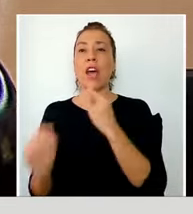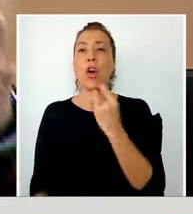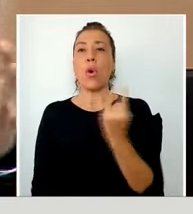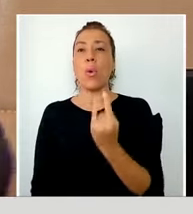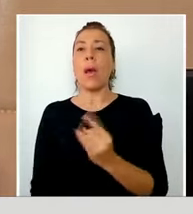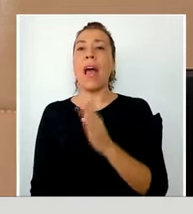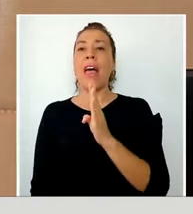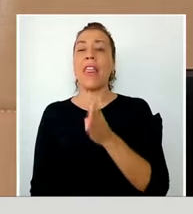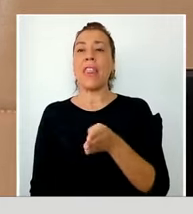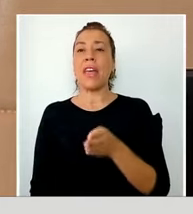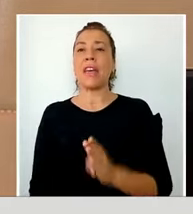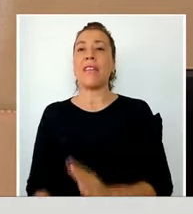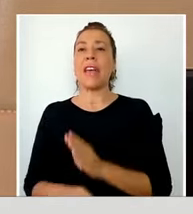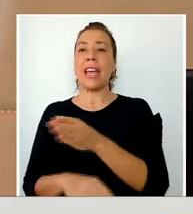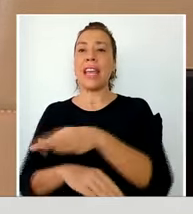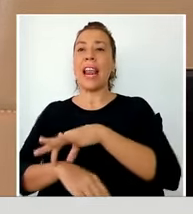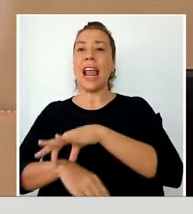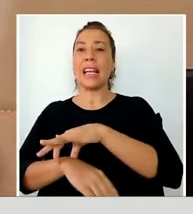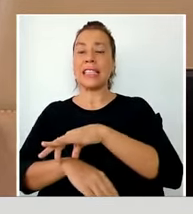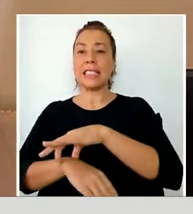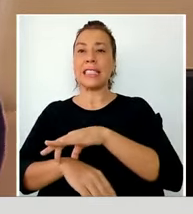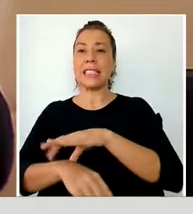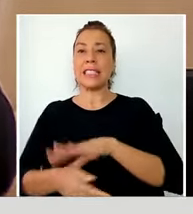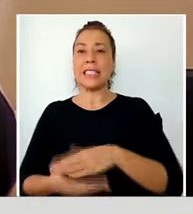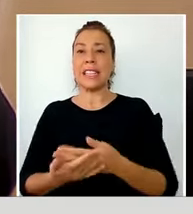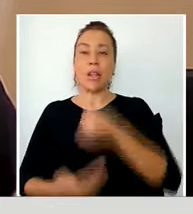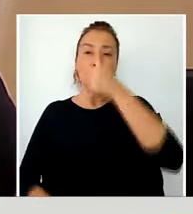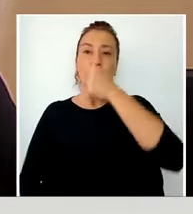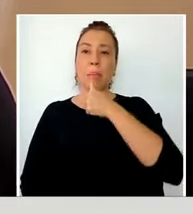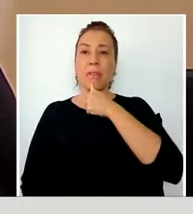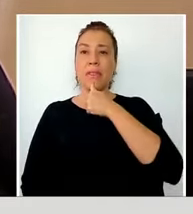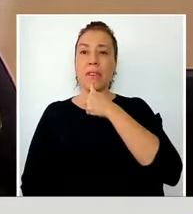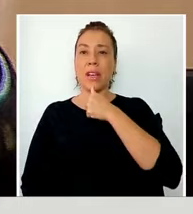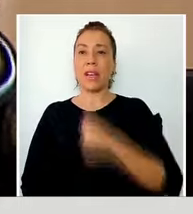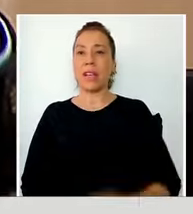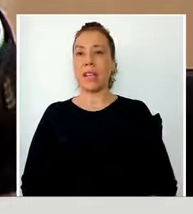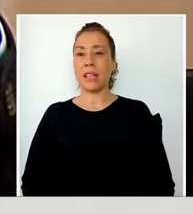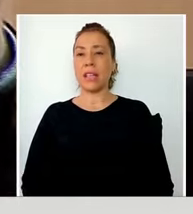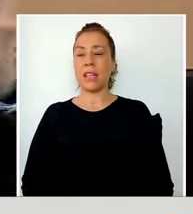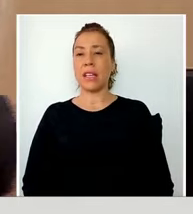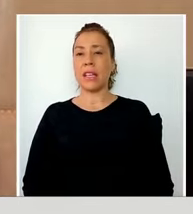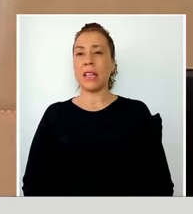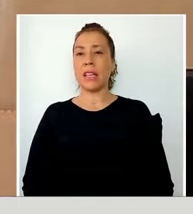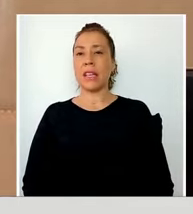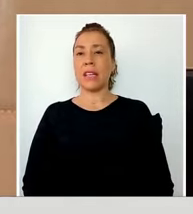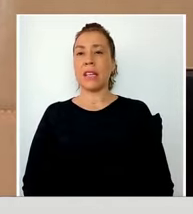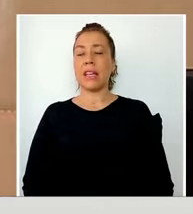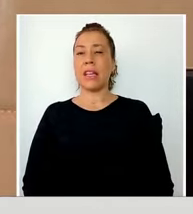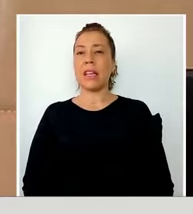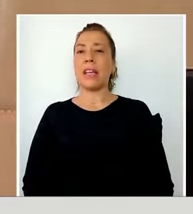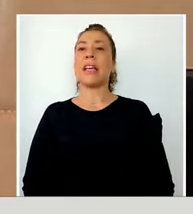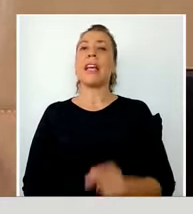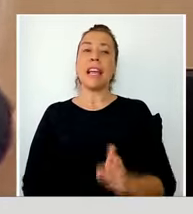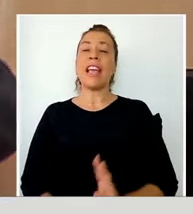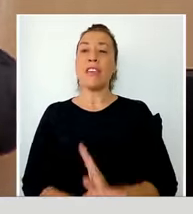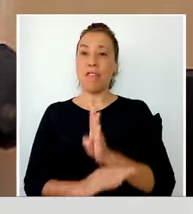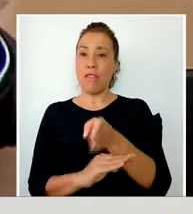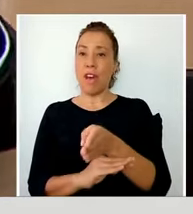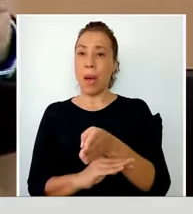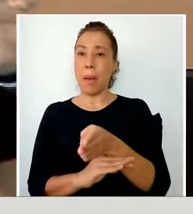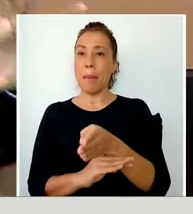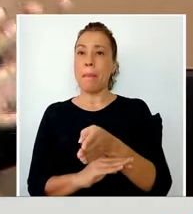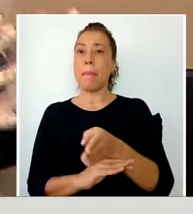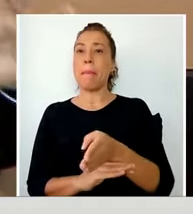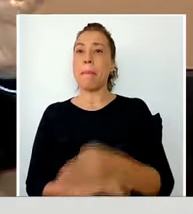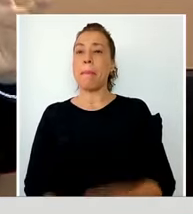a aquella salud privada y quieren y tienen que recurrir y van a esta van